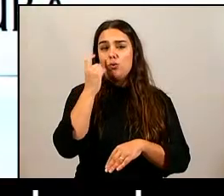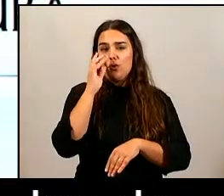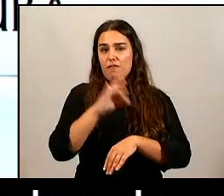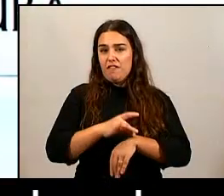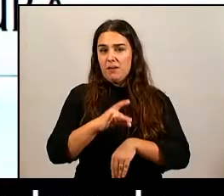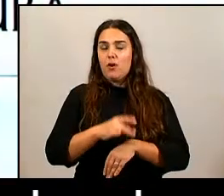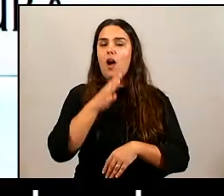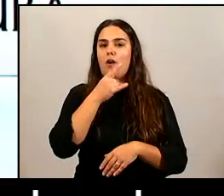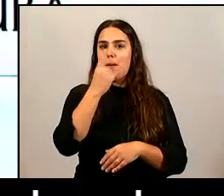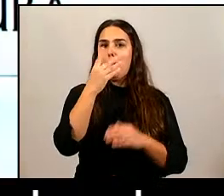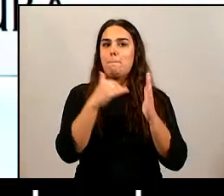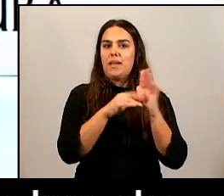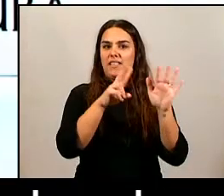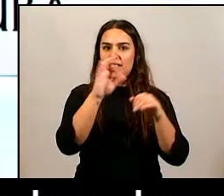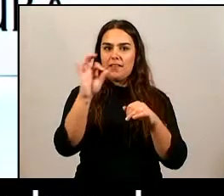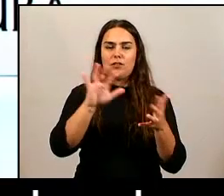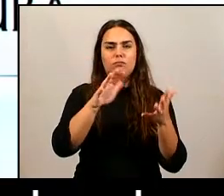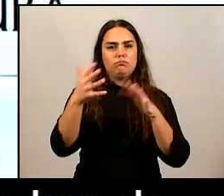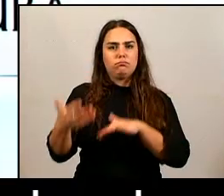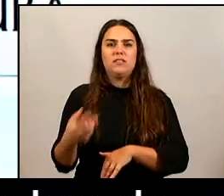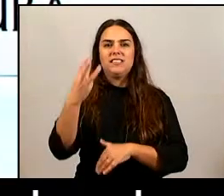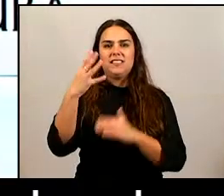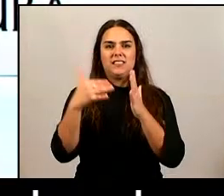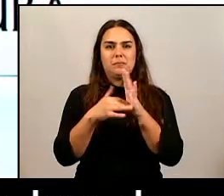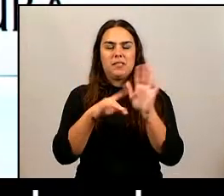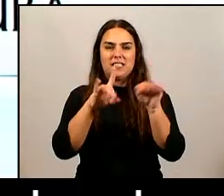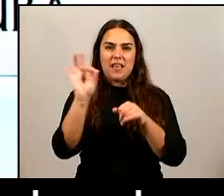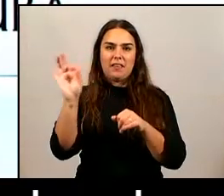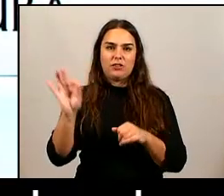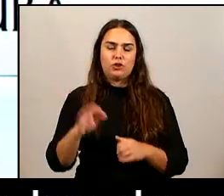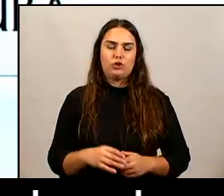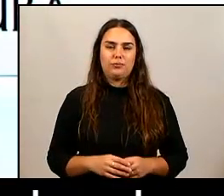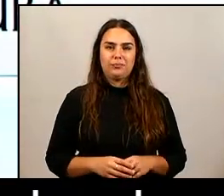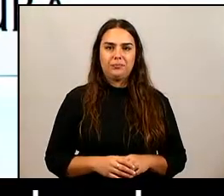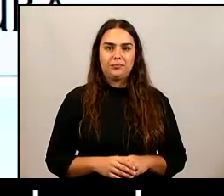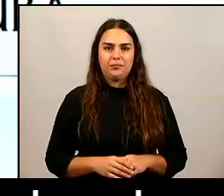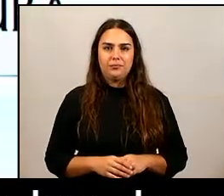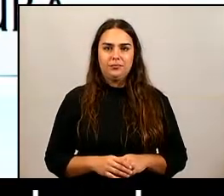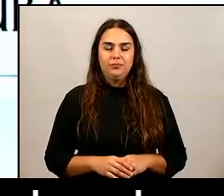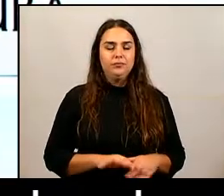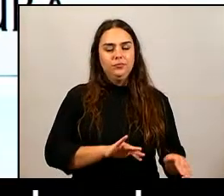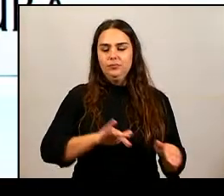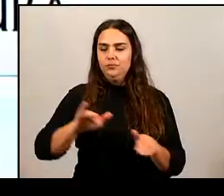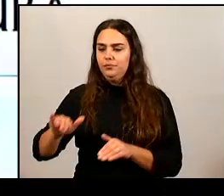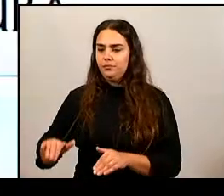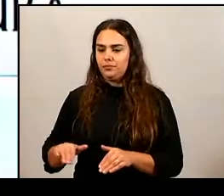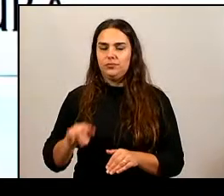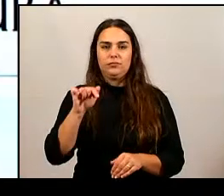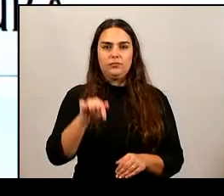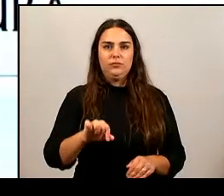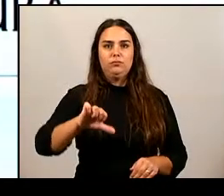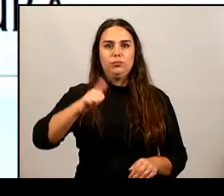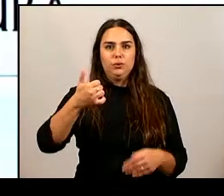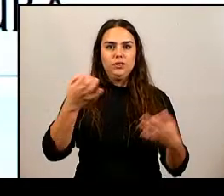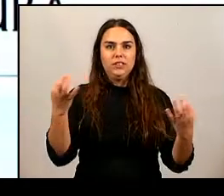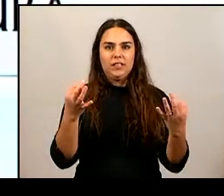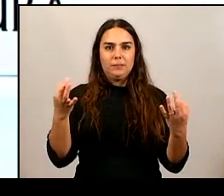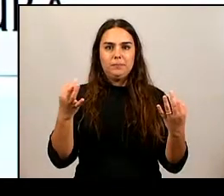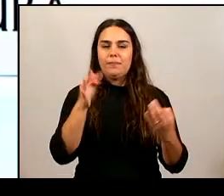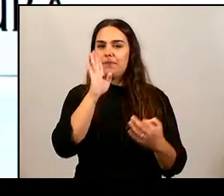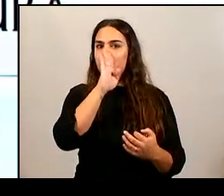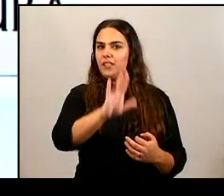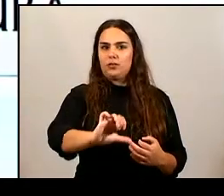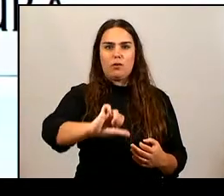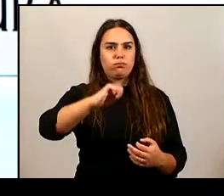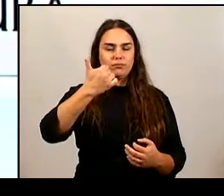de 2.700 euros hasta 3.600. Por otro lado, hoy hemos aprobado la concesión directa de